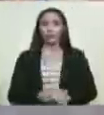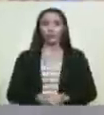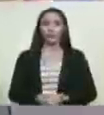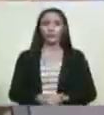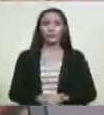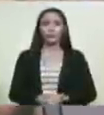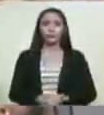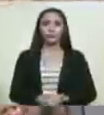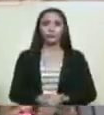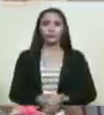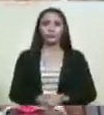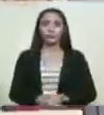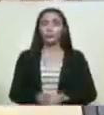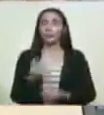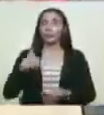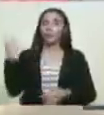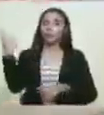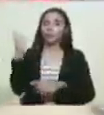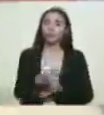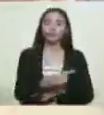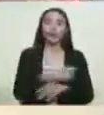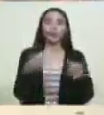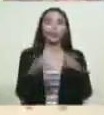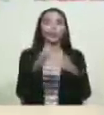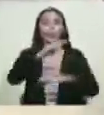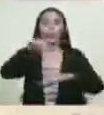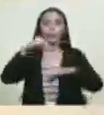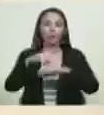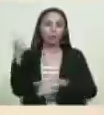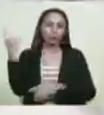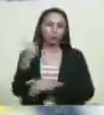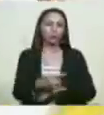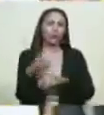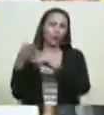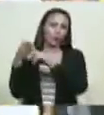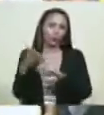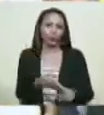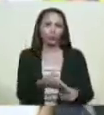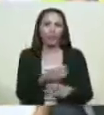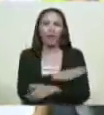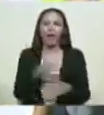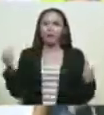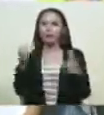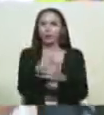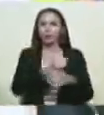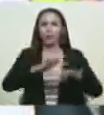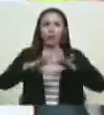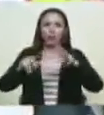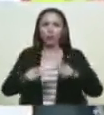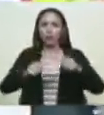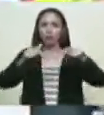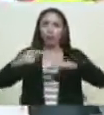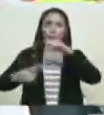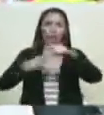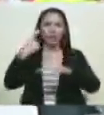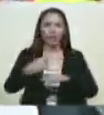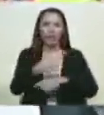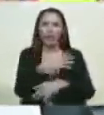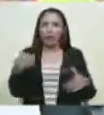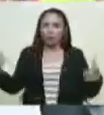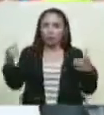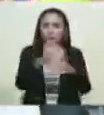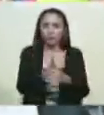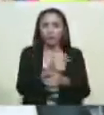Y he ordenado un operativo nacional contra todas las mafias criminales a partir de mañana, con